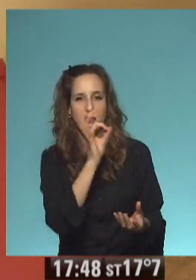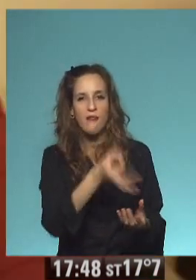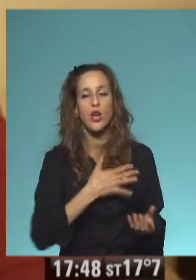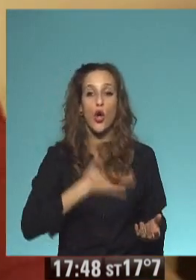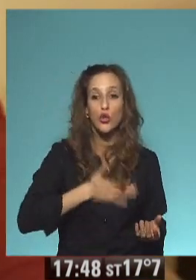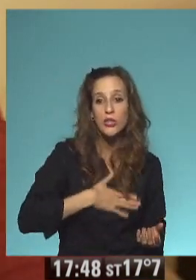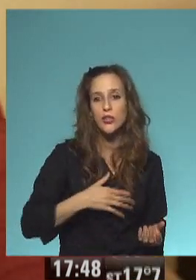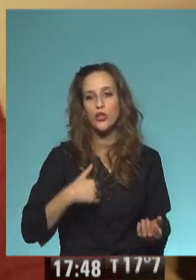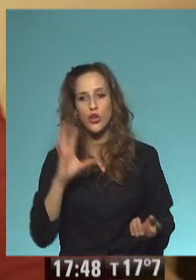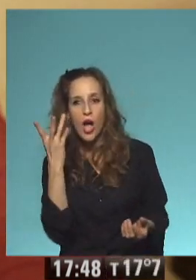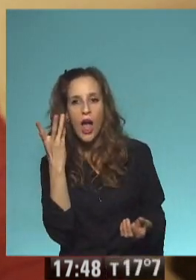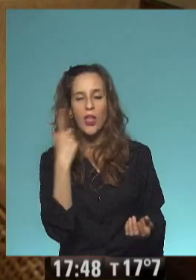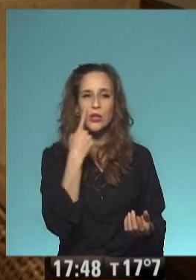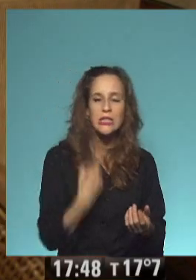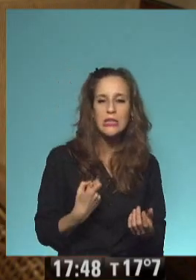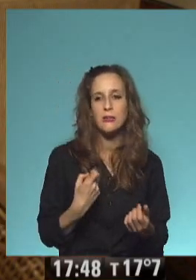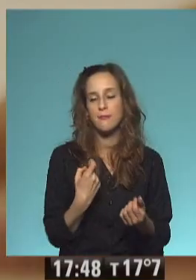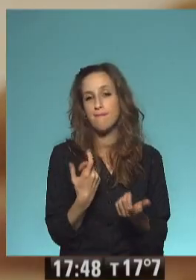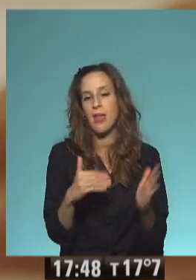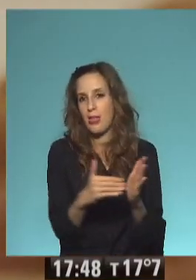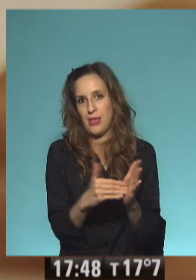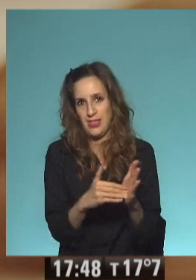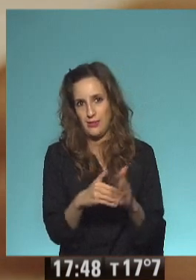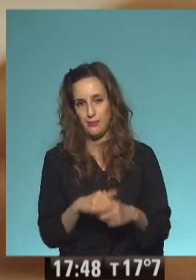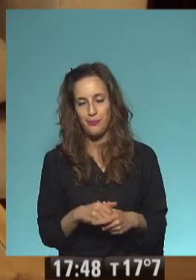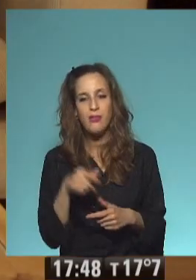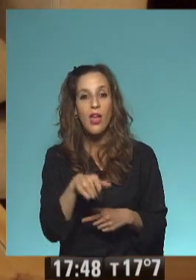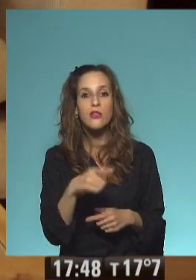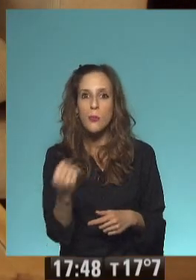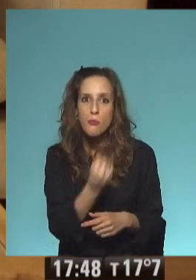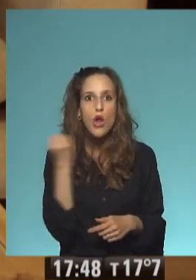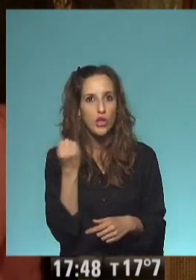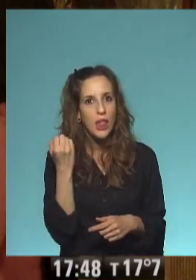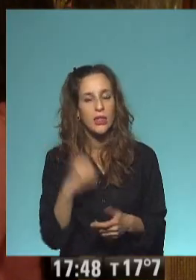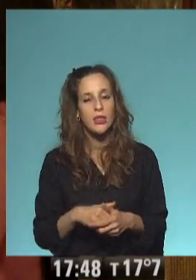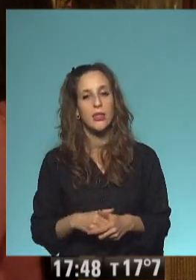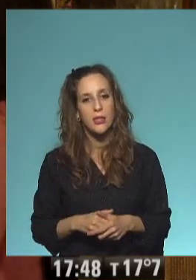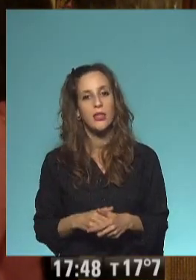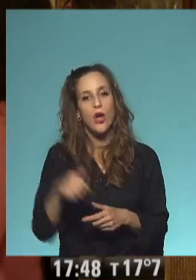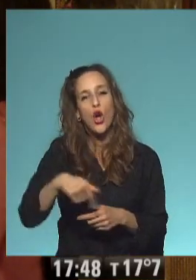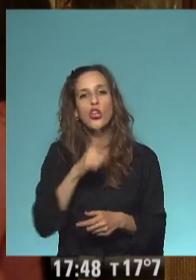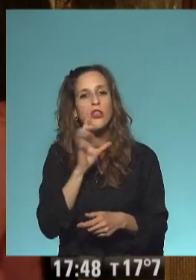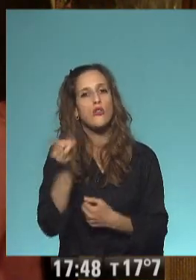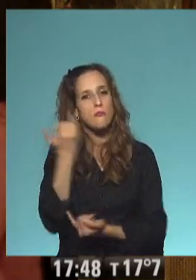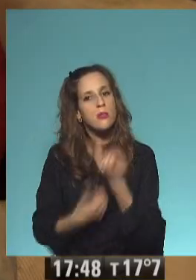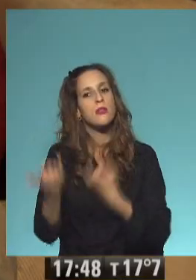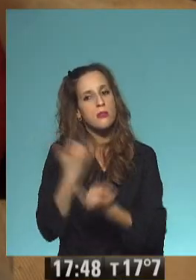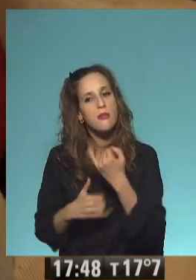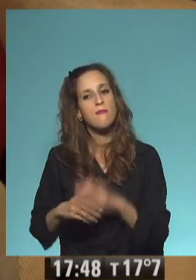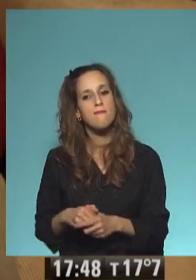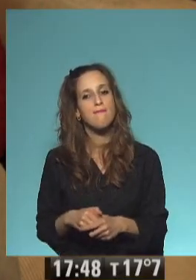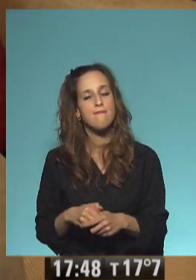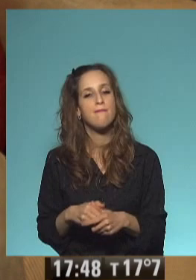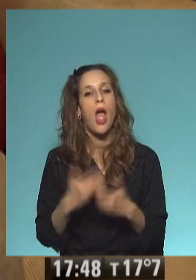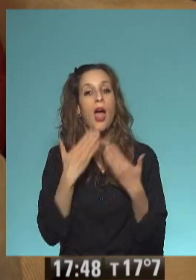contentos, enojados, tristes. Es muy importante la teoría de la mente sobre la que me habló mi tío, porque gracias a